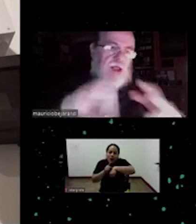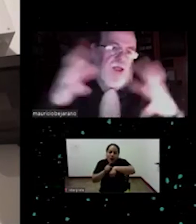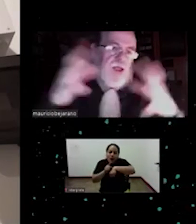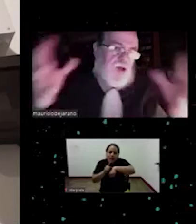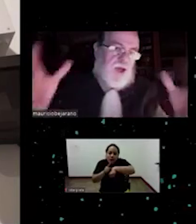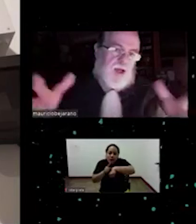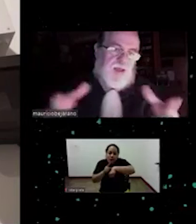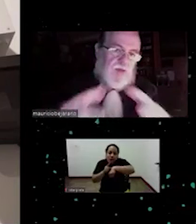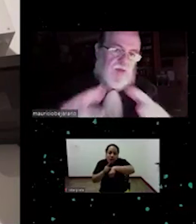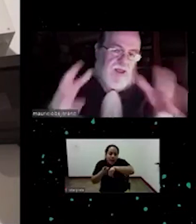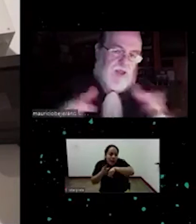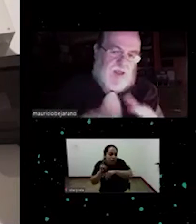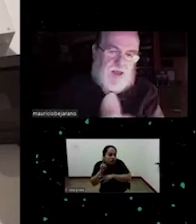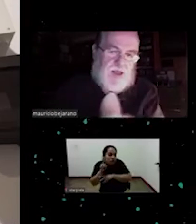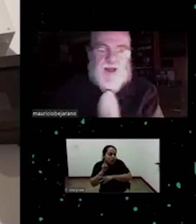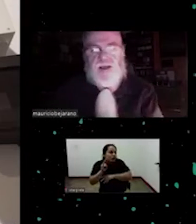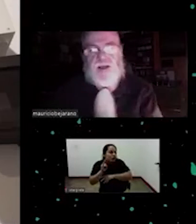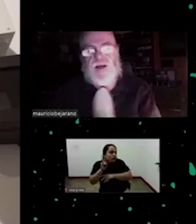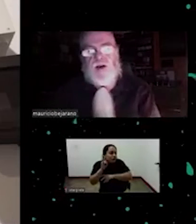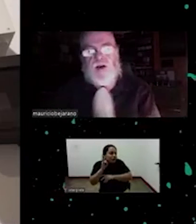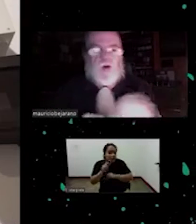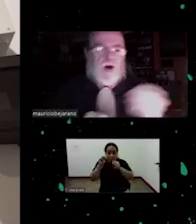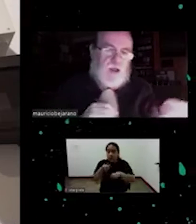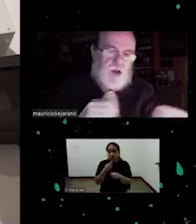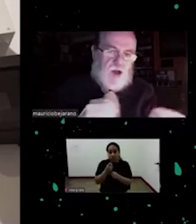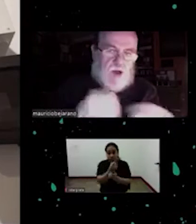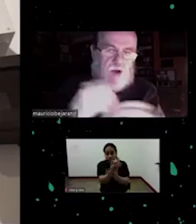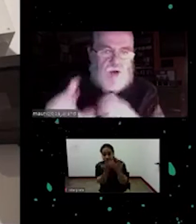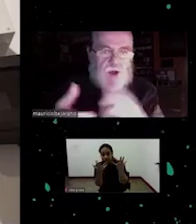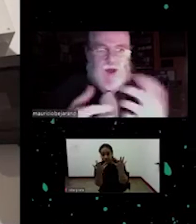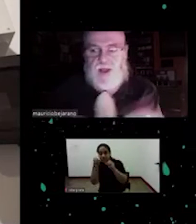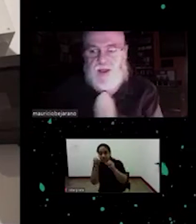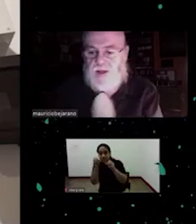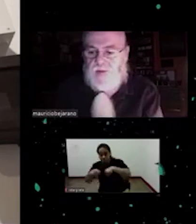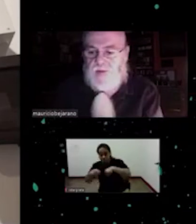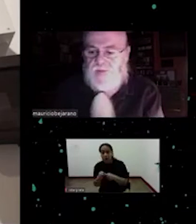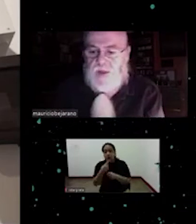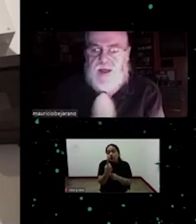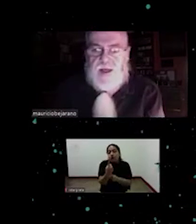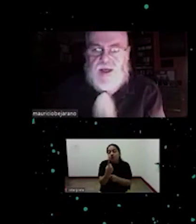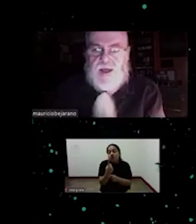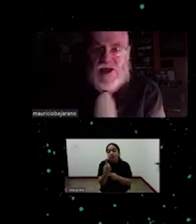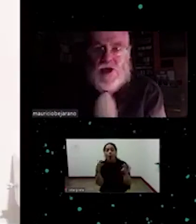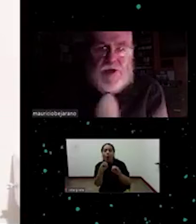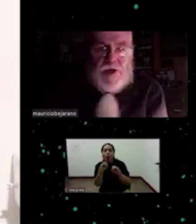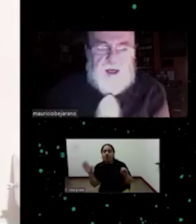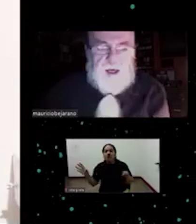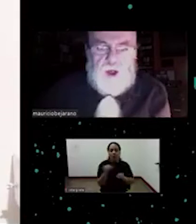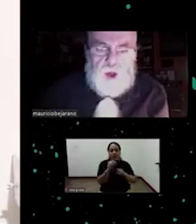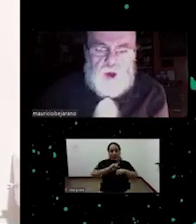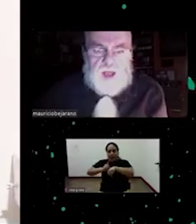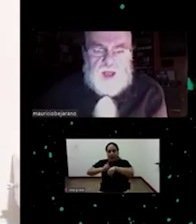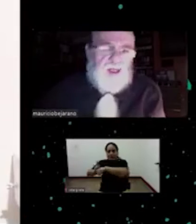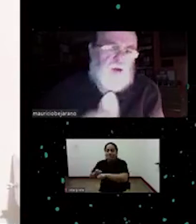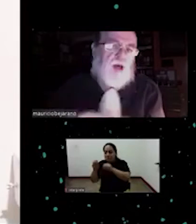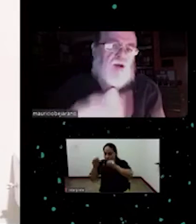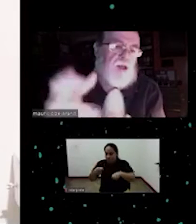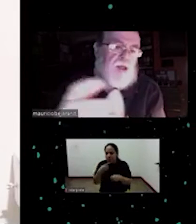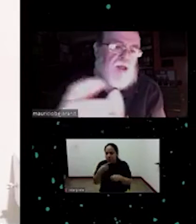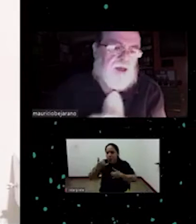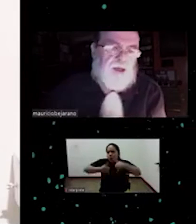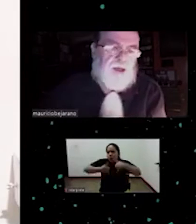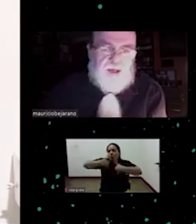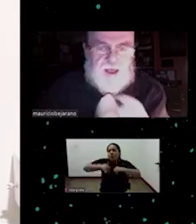hacer sonar las veintitantas cajas o puedo hacer sonar solo una, etcétera. Y son pequeños juguetes evocadores